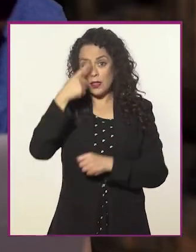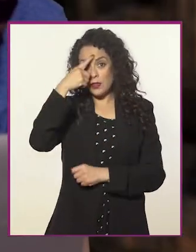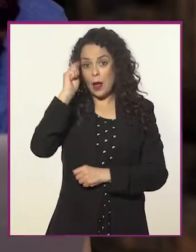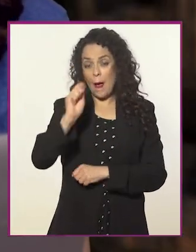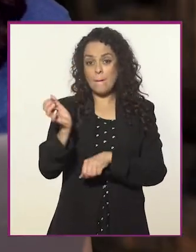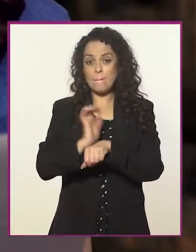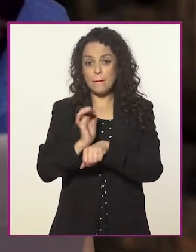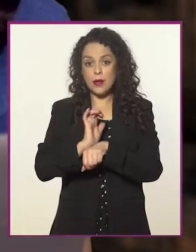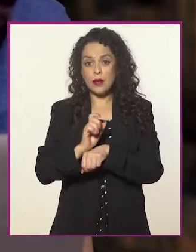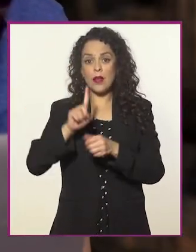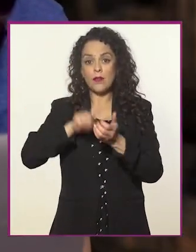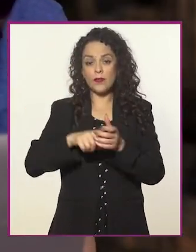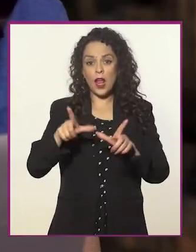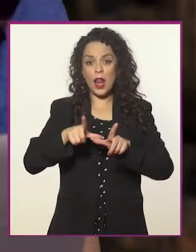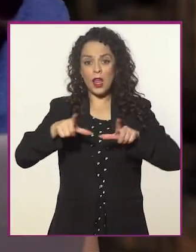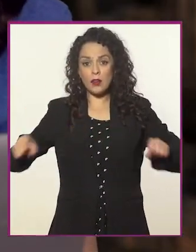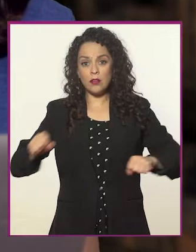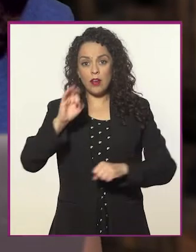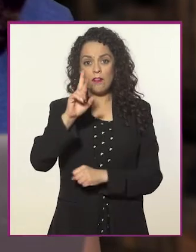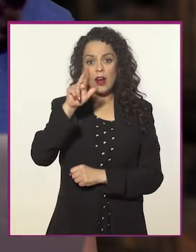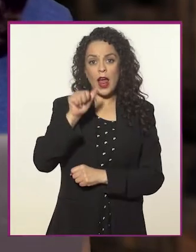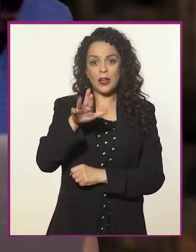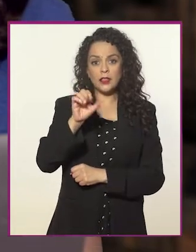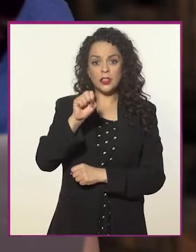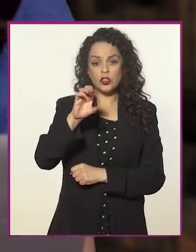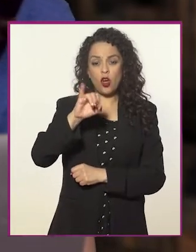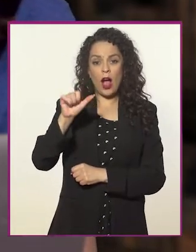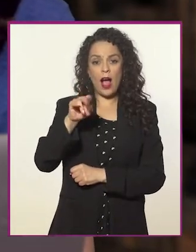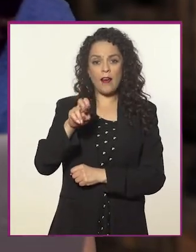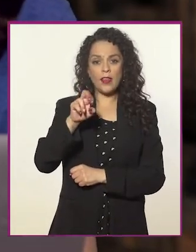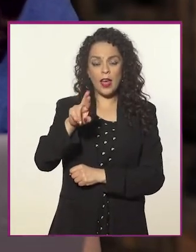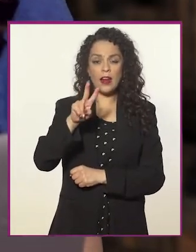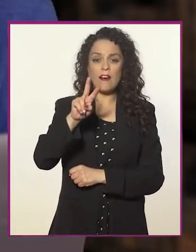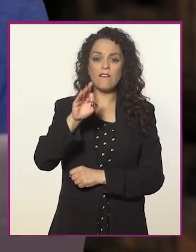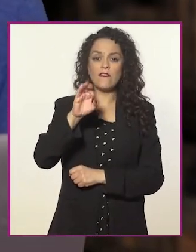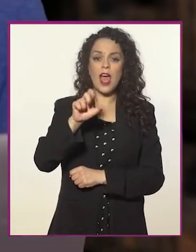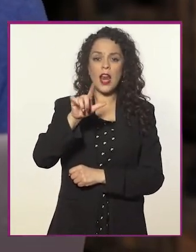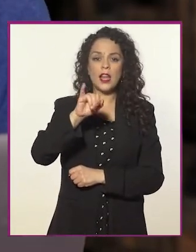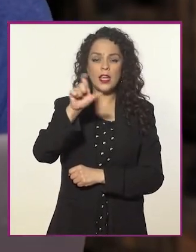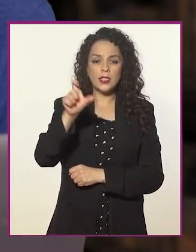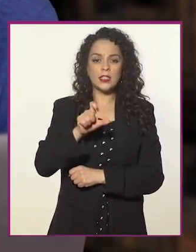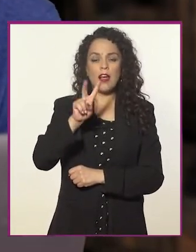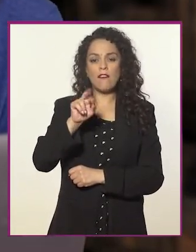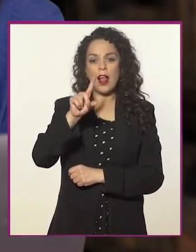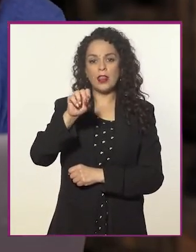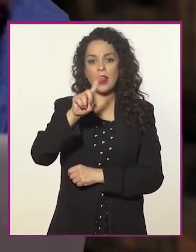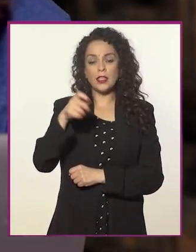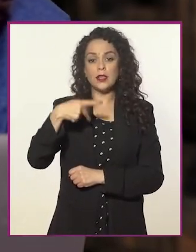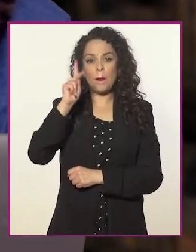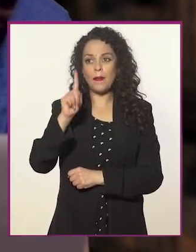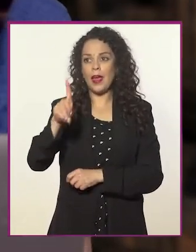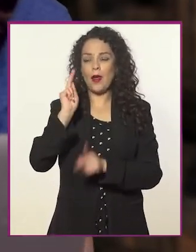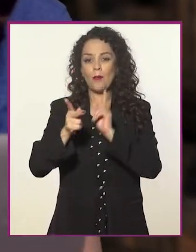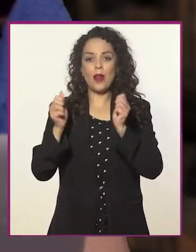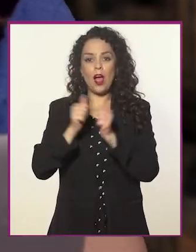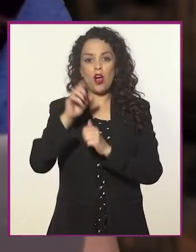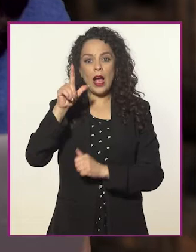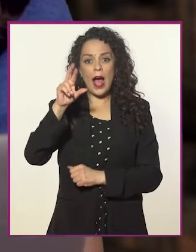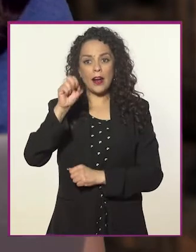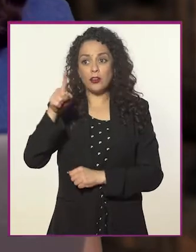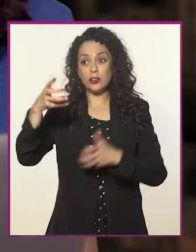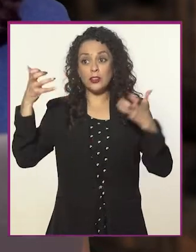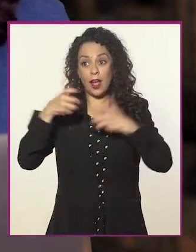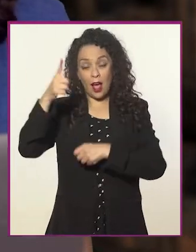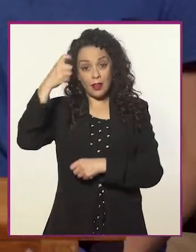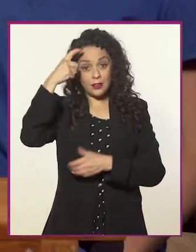la película de la mano del lingüista Francisco Javier Félix Valdés. Pero ¿qué tal si conversamos con Carlos Contreras, el guionista de Sueño